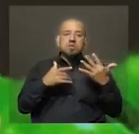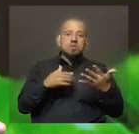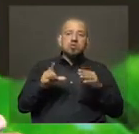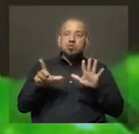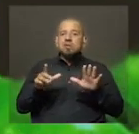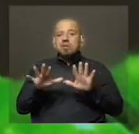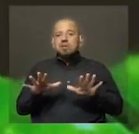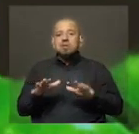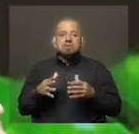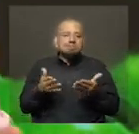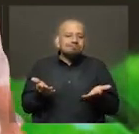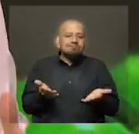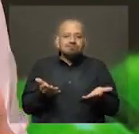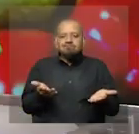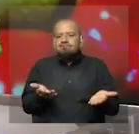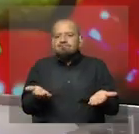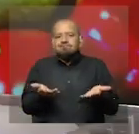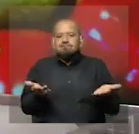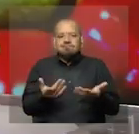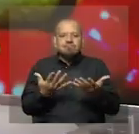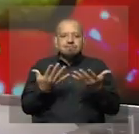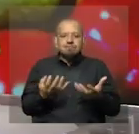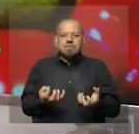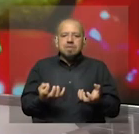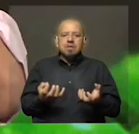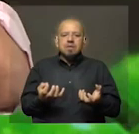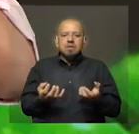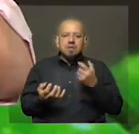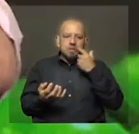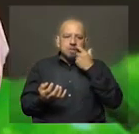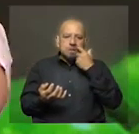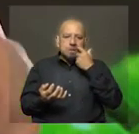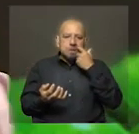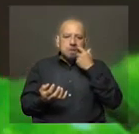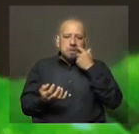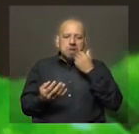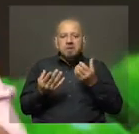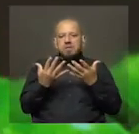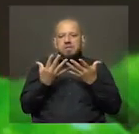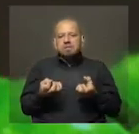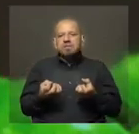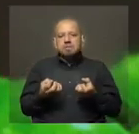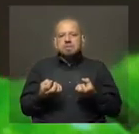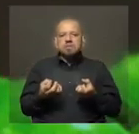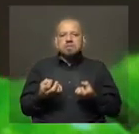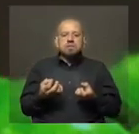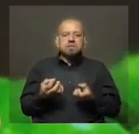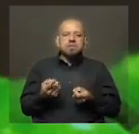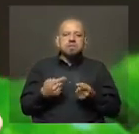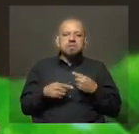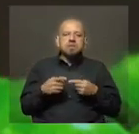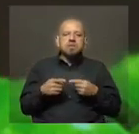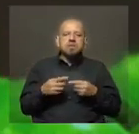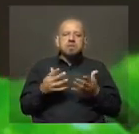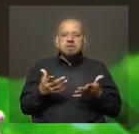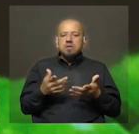7, 10. No lo resuelve. No, esos son ciclos, se seca enseguida, no hay. Exactamente, no penetra un poquitito, pero no alcanza, digamos, a